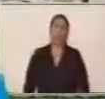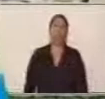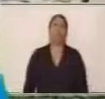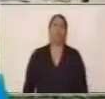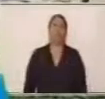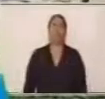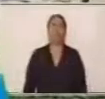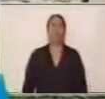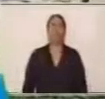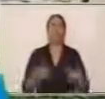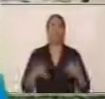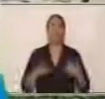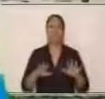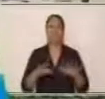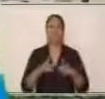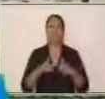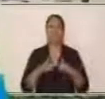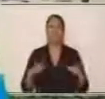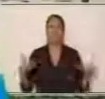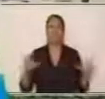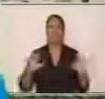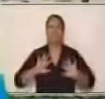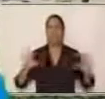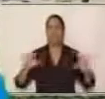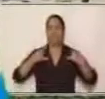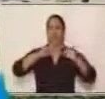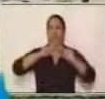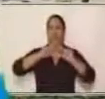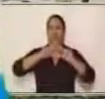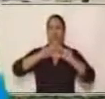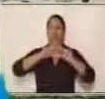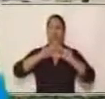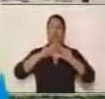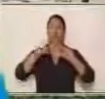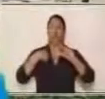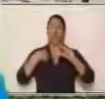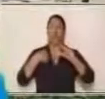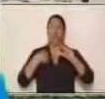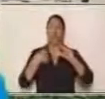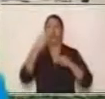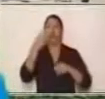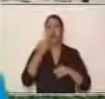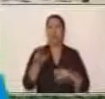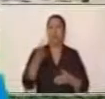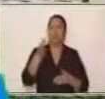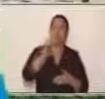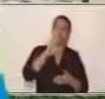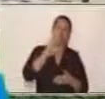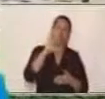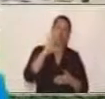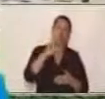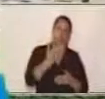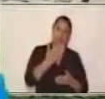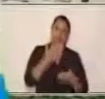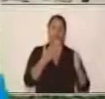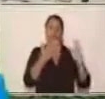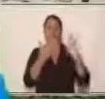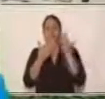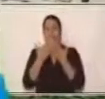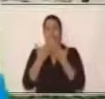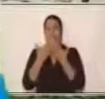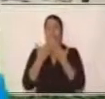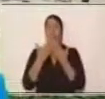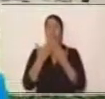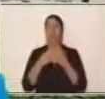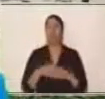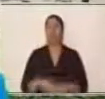tengo este triángulo, voy a doblar esta parte hacia adentro y esta otra parte también.